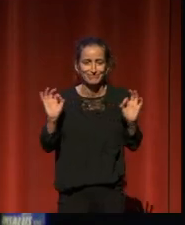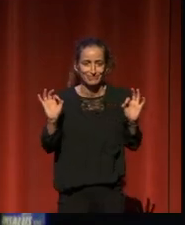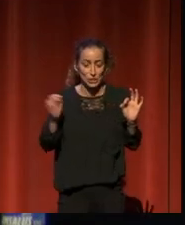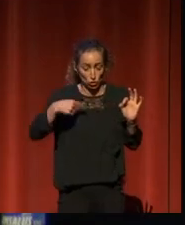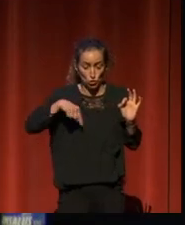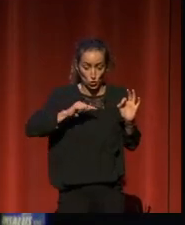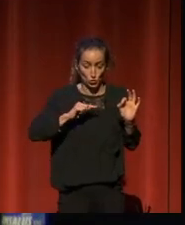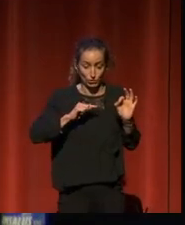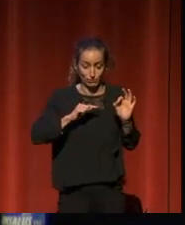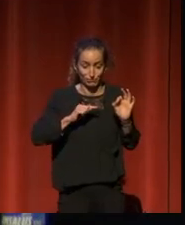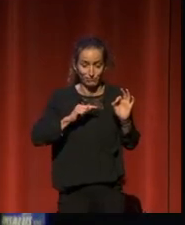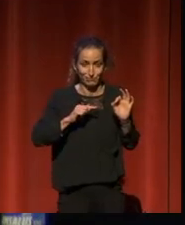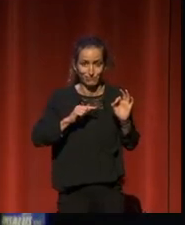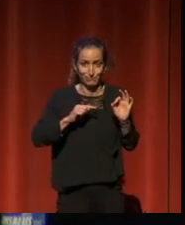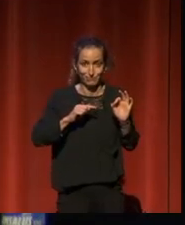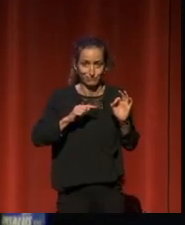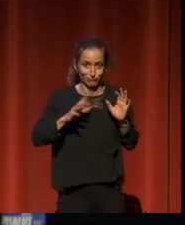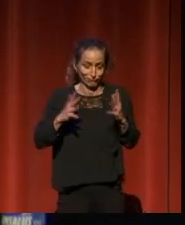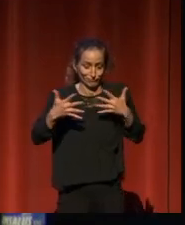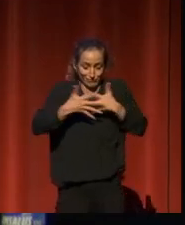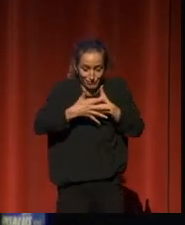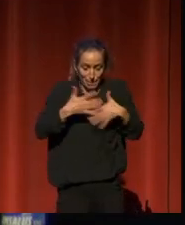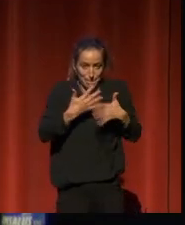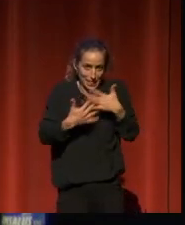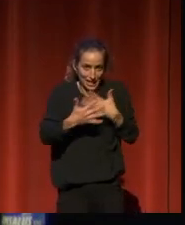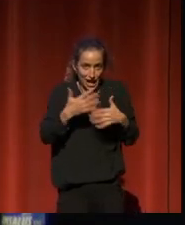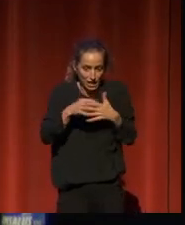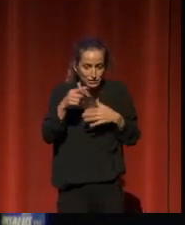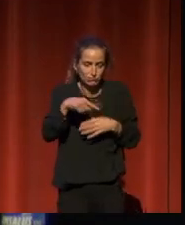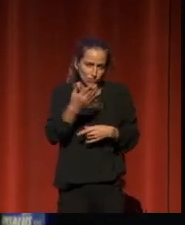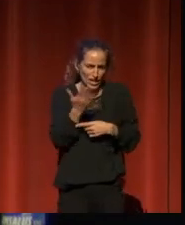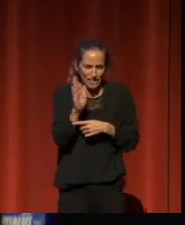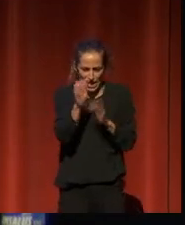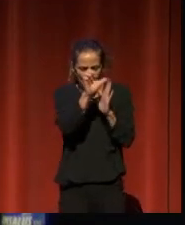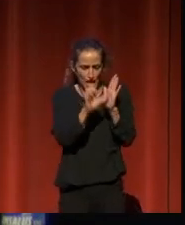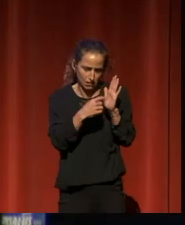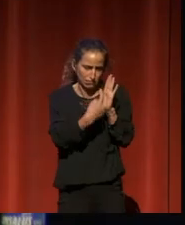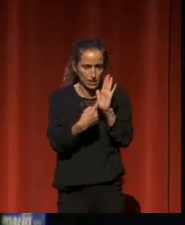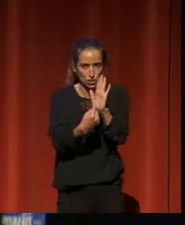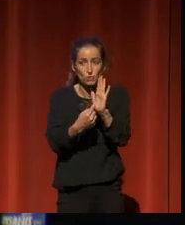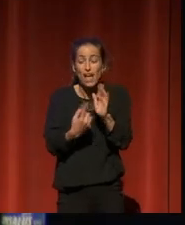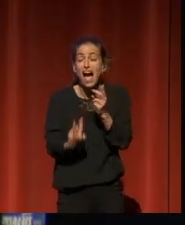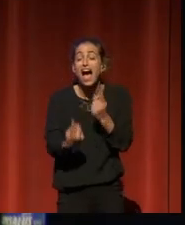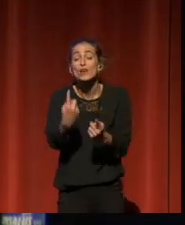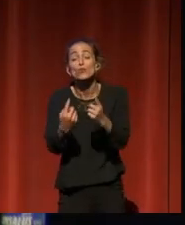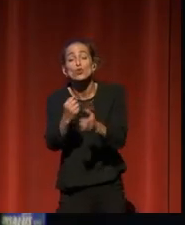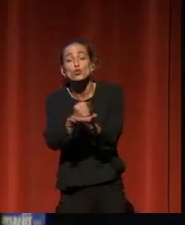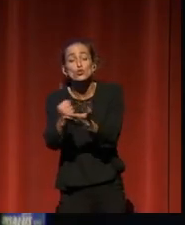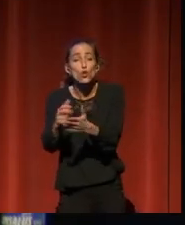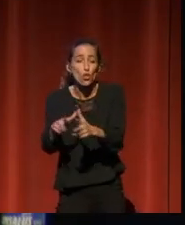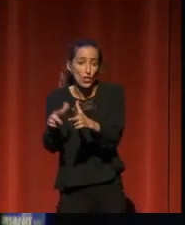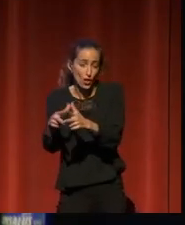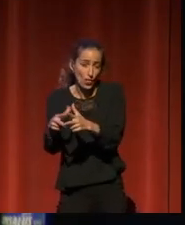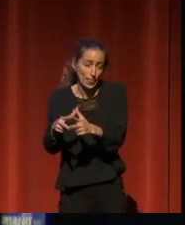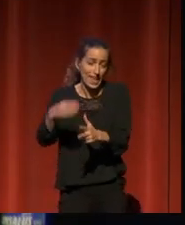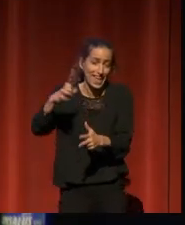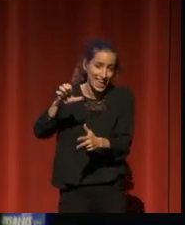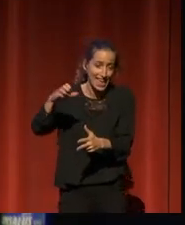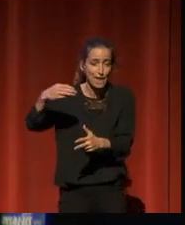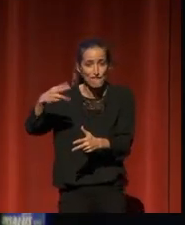reflejar es fenómeno Cómo han oído ya algunos socios o algunos miembros de blida